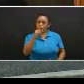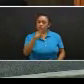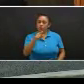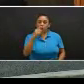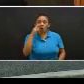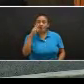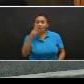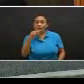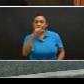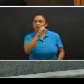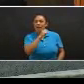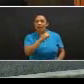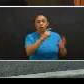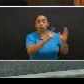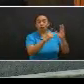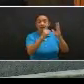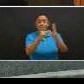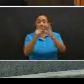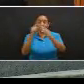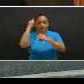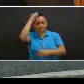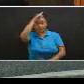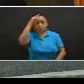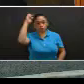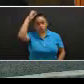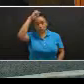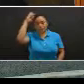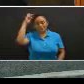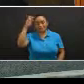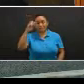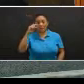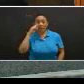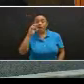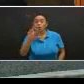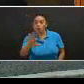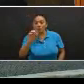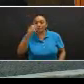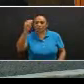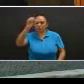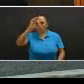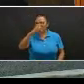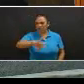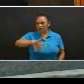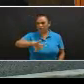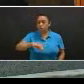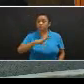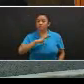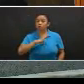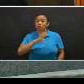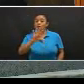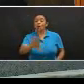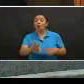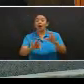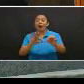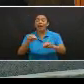los apóstoles, los haces, encuentras a los que son falsos. Y ahí le dice, pero tengo algo contra